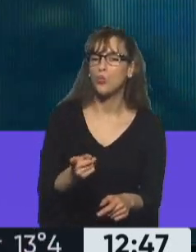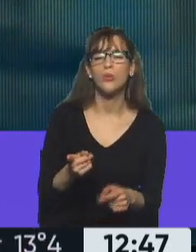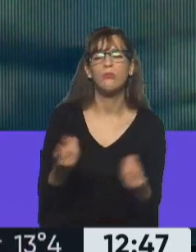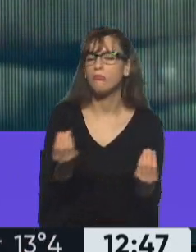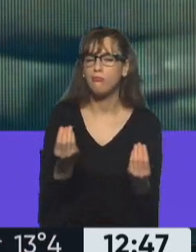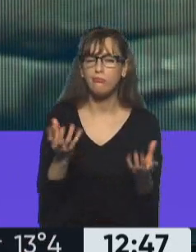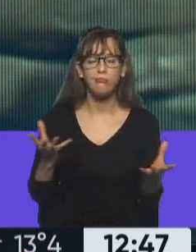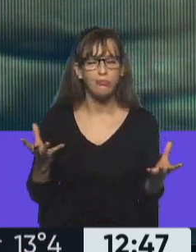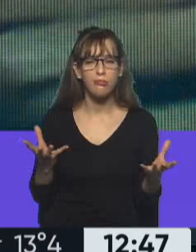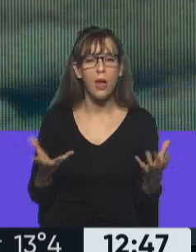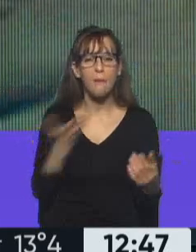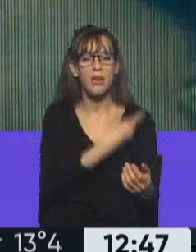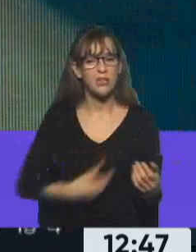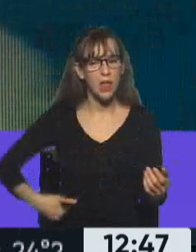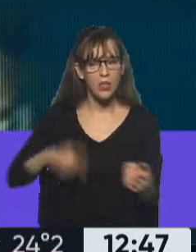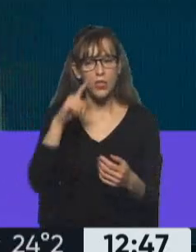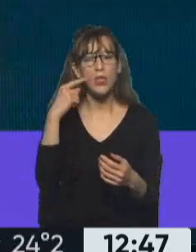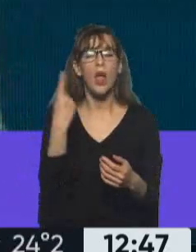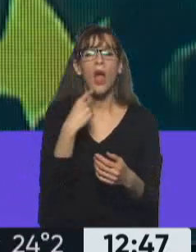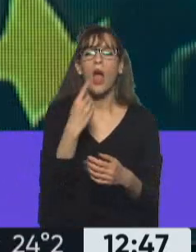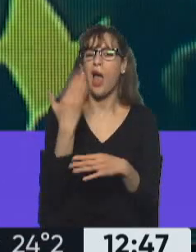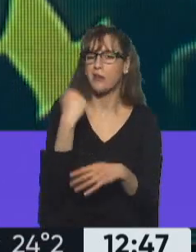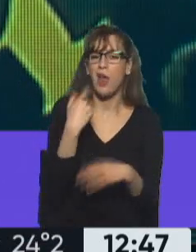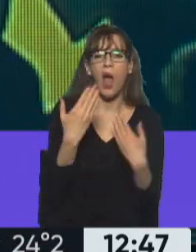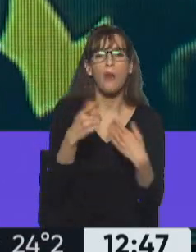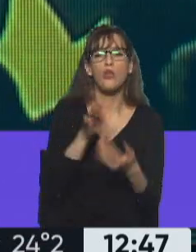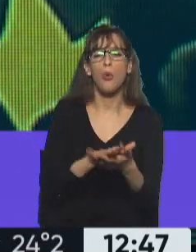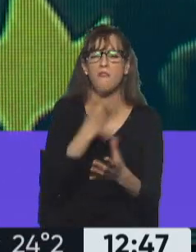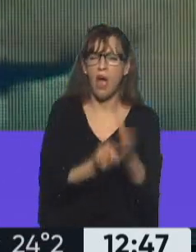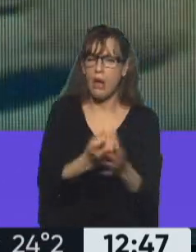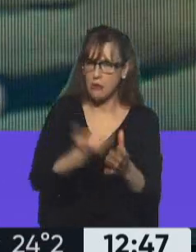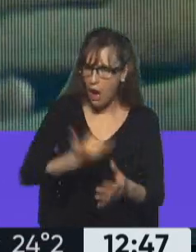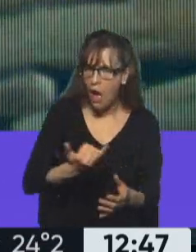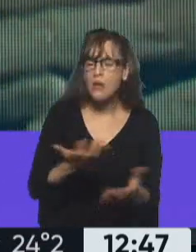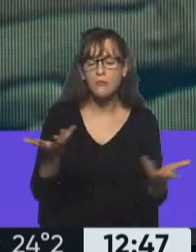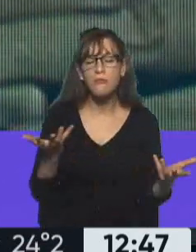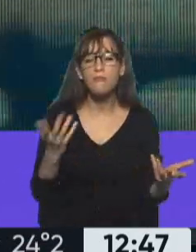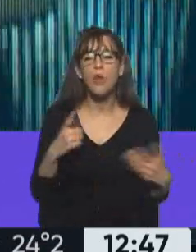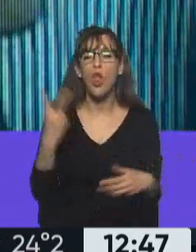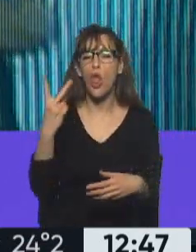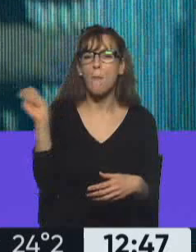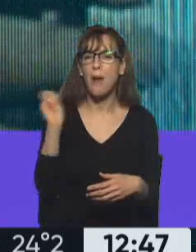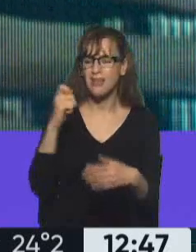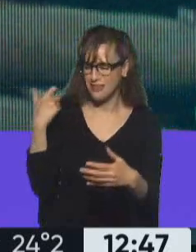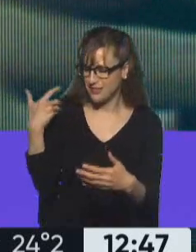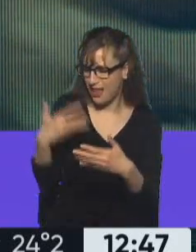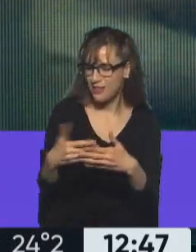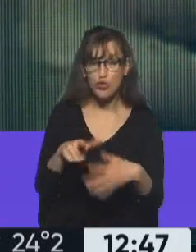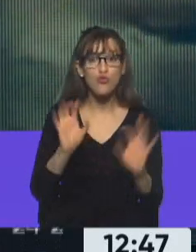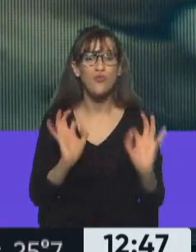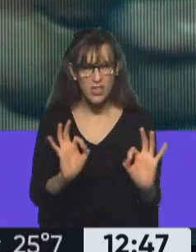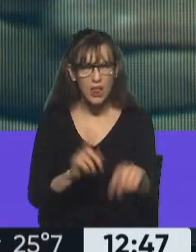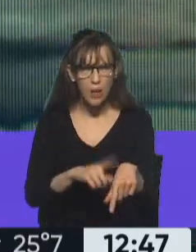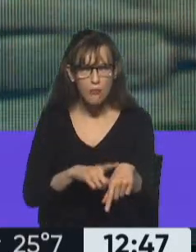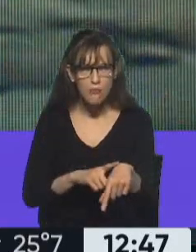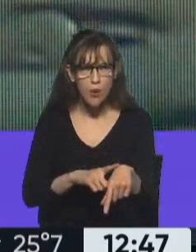el propio presidente habló de errores lo hizo hace instantes también el propio jefe de gabinete alcanza en dos meses con vistas a las legislativas para